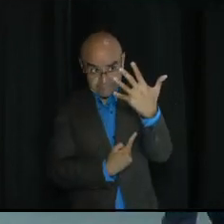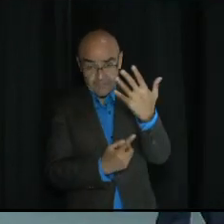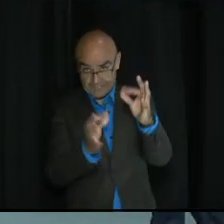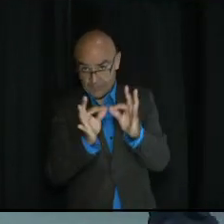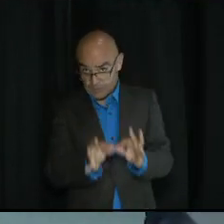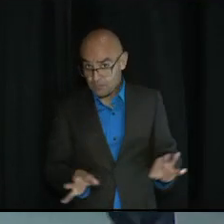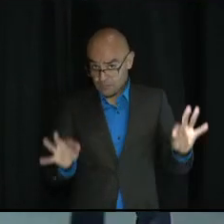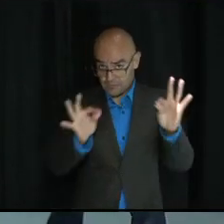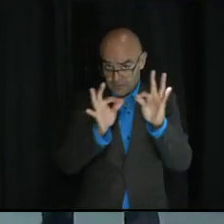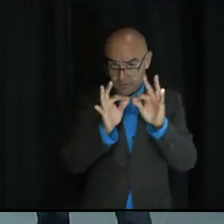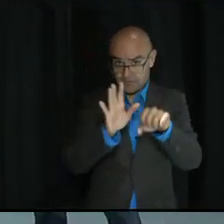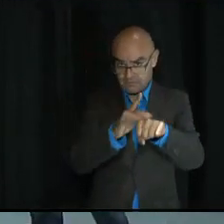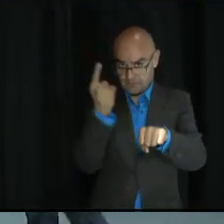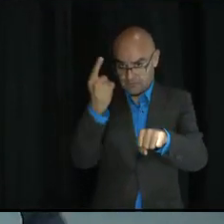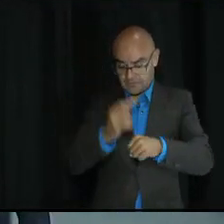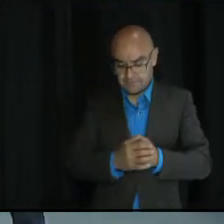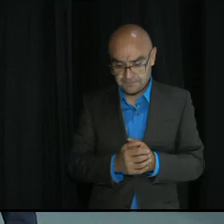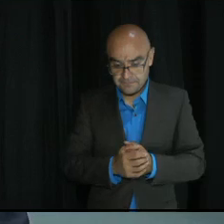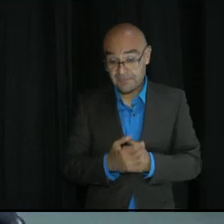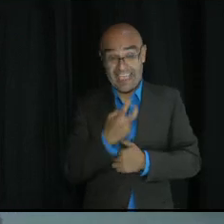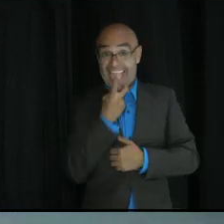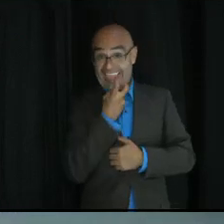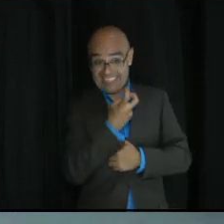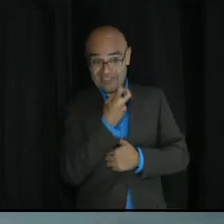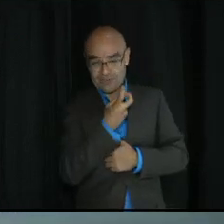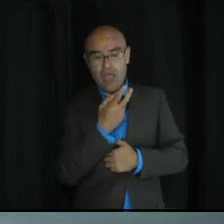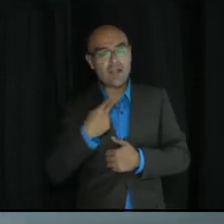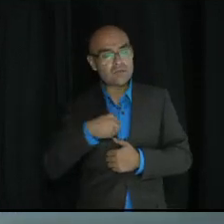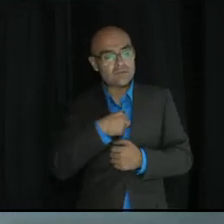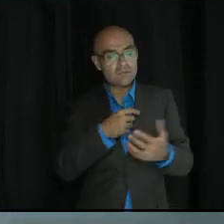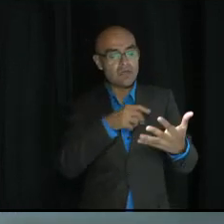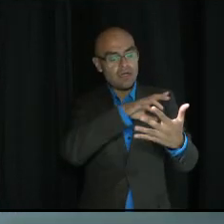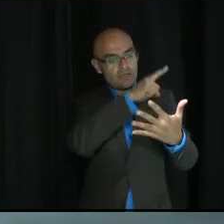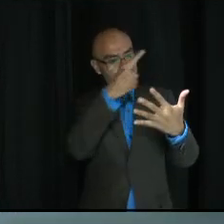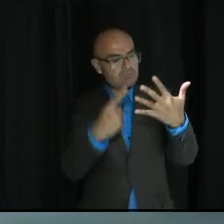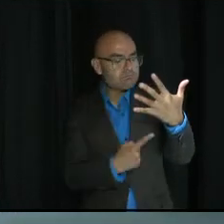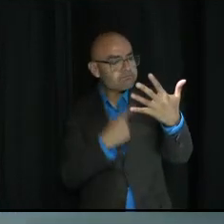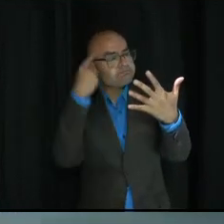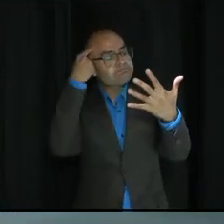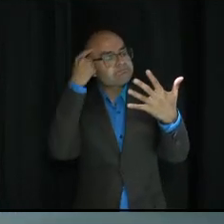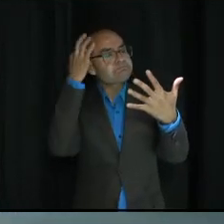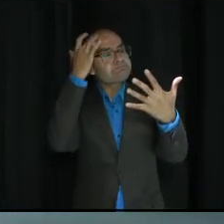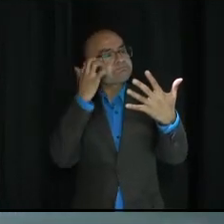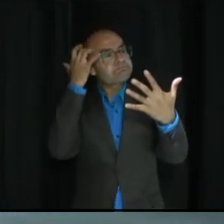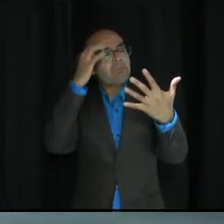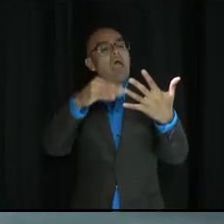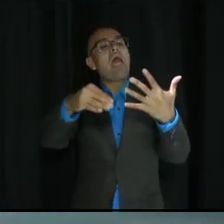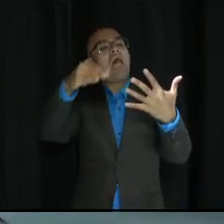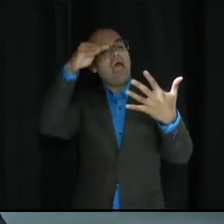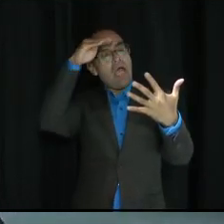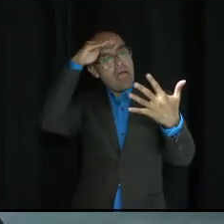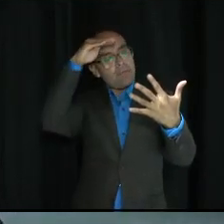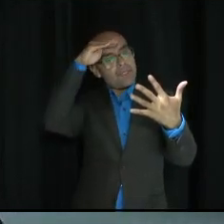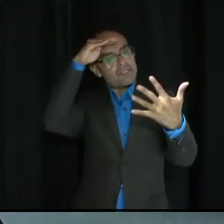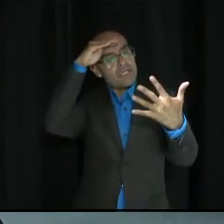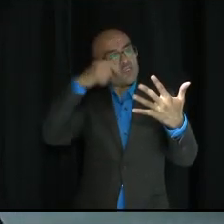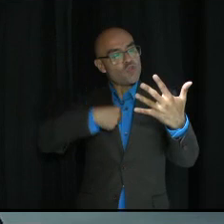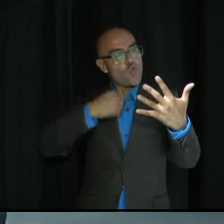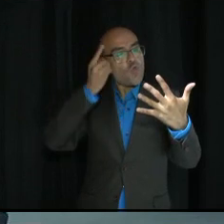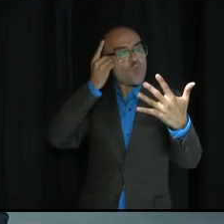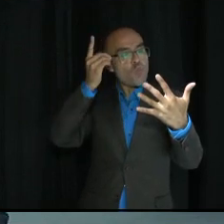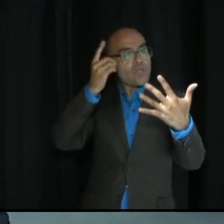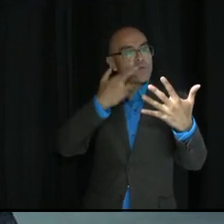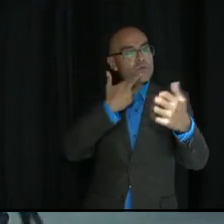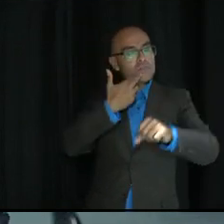esto realmente es lo que nos va a dar pauta para poder determinar, en este caso, como les comentaba, si es tarea